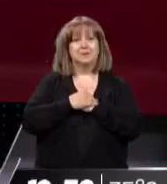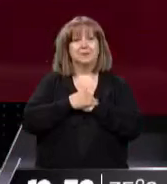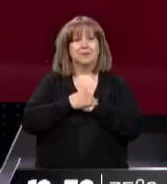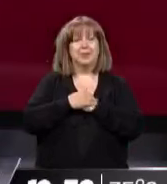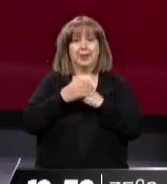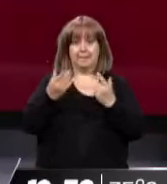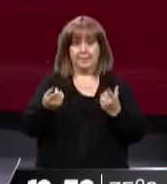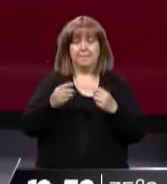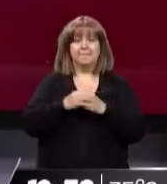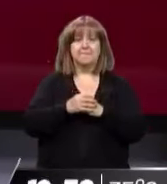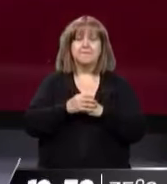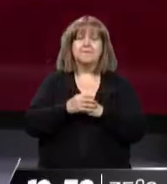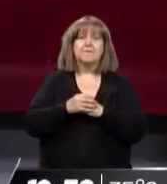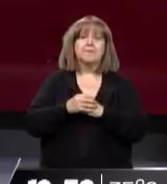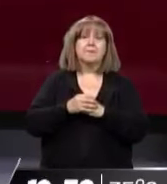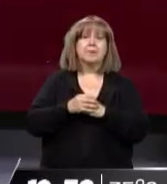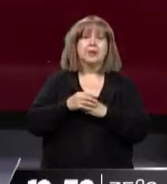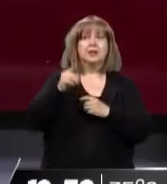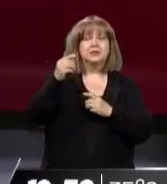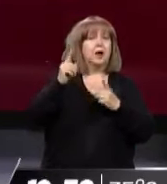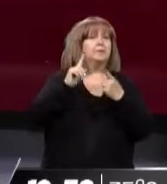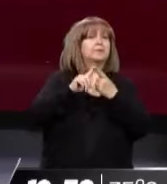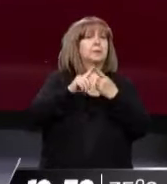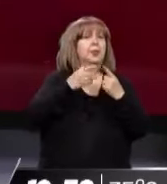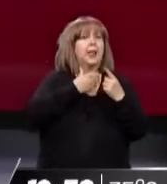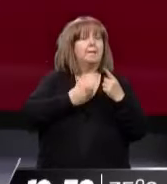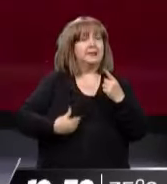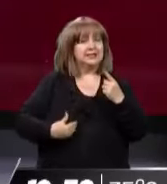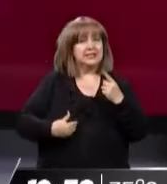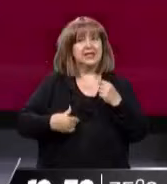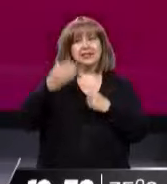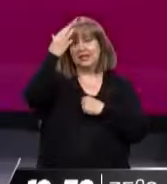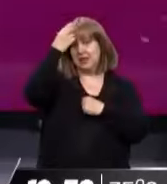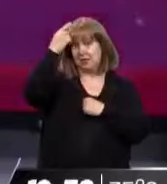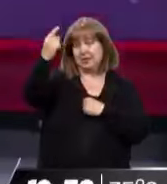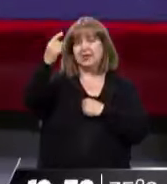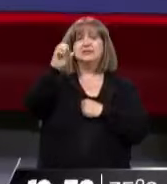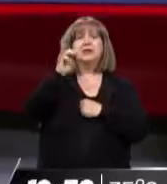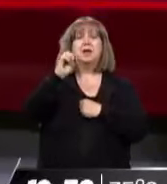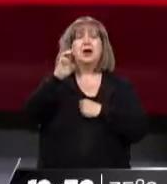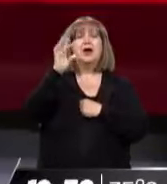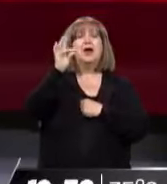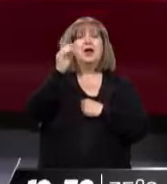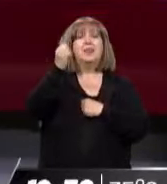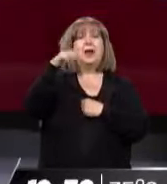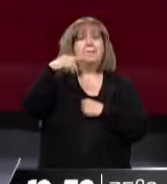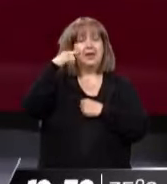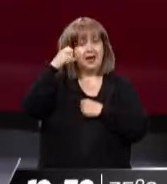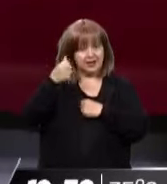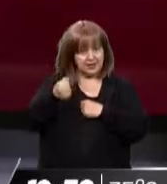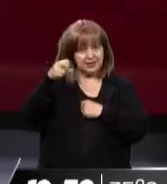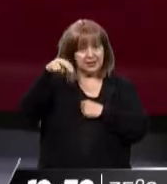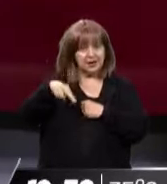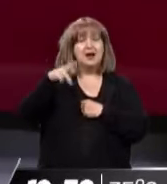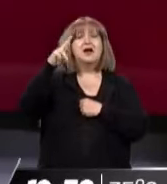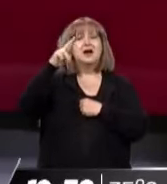Bueno voy a usar este chico está en contacto con nosotros el presidente del Atlético Club San Martín Damián Reyes y también el técnico lo mencionaba Julián